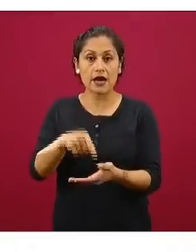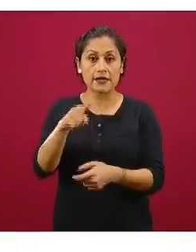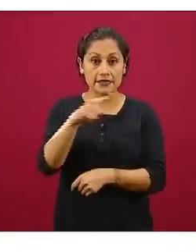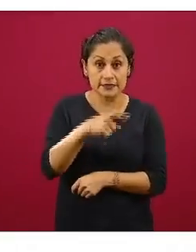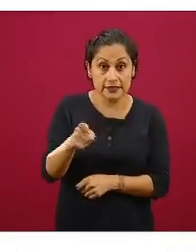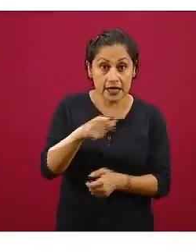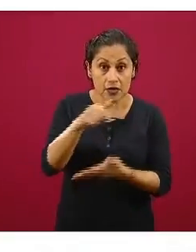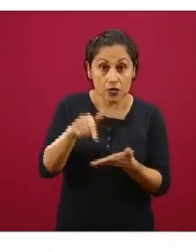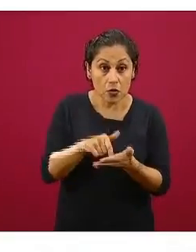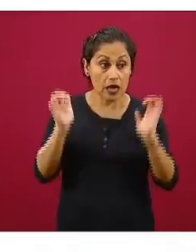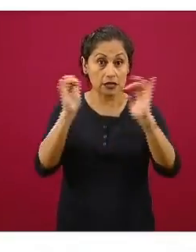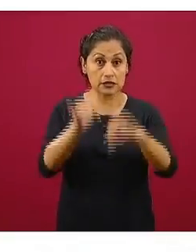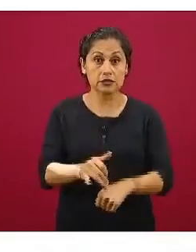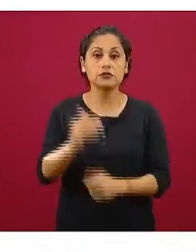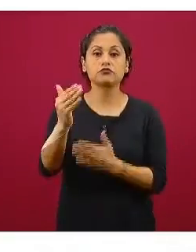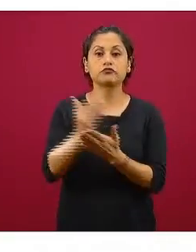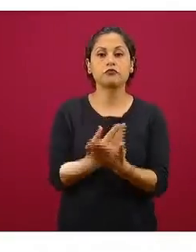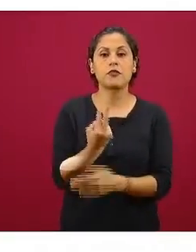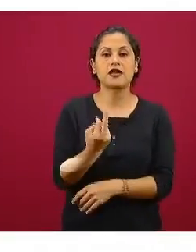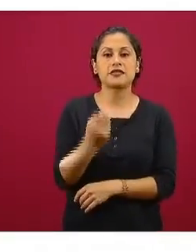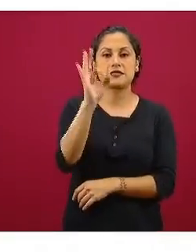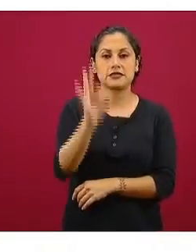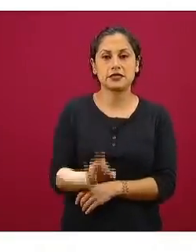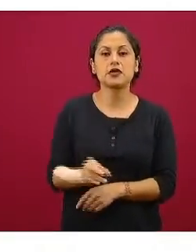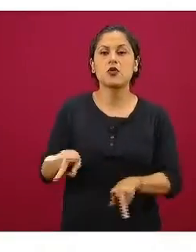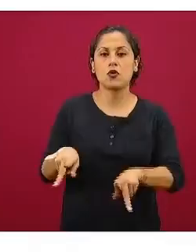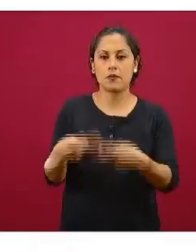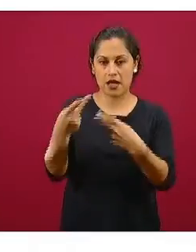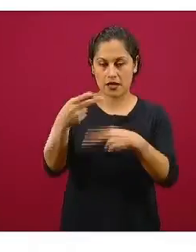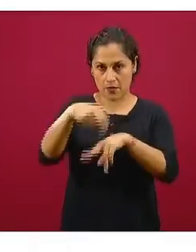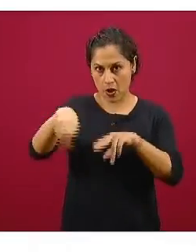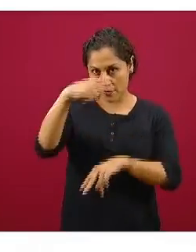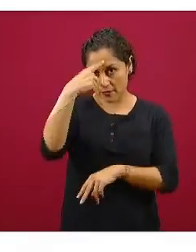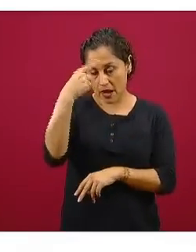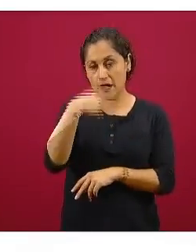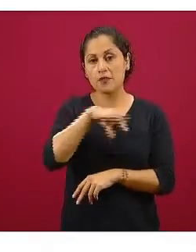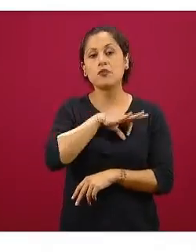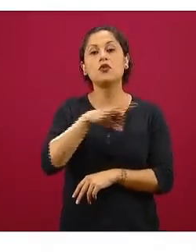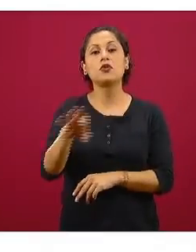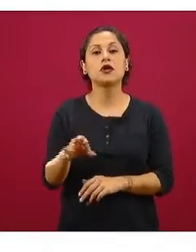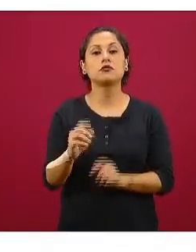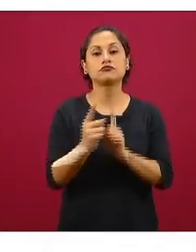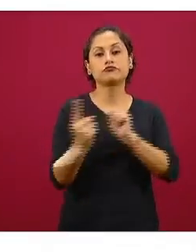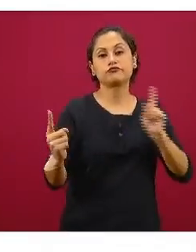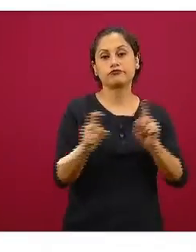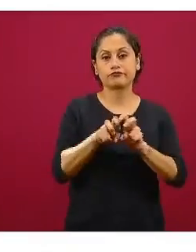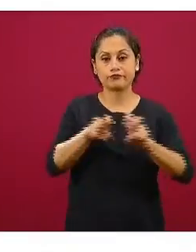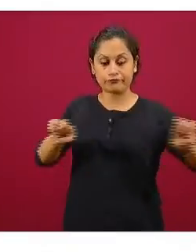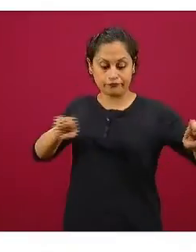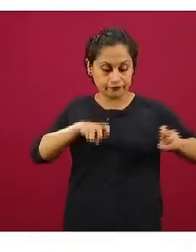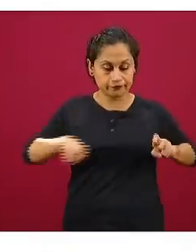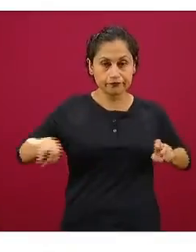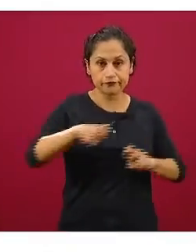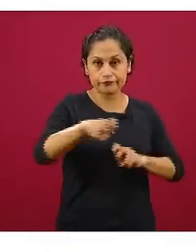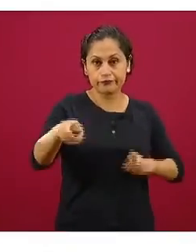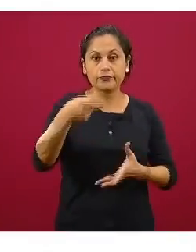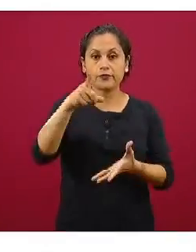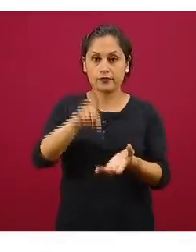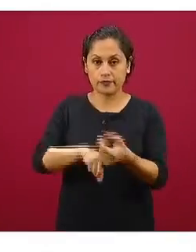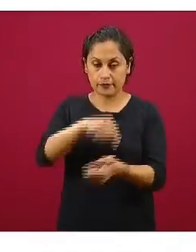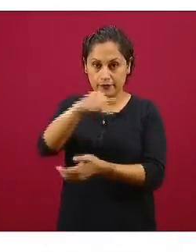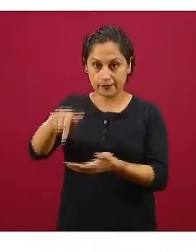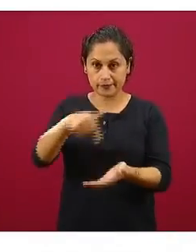25, y además estas 25 deben de estar distribuidas para poder guardar la sana distancia al interior de las